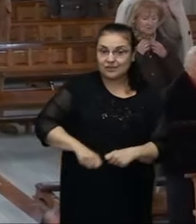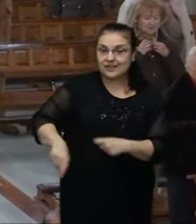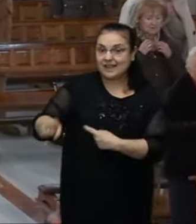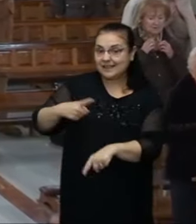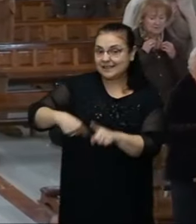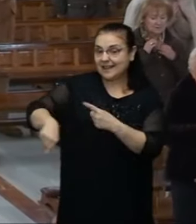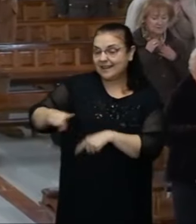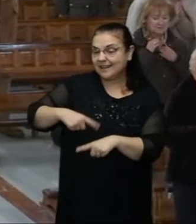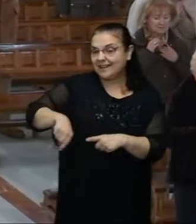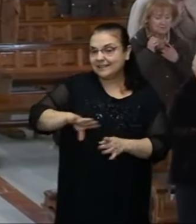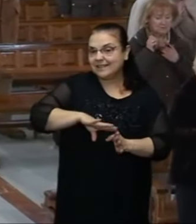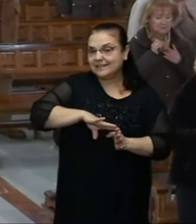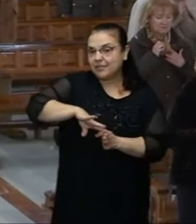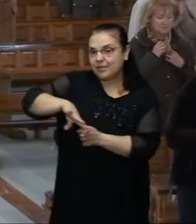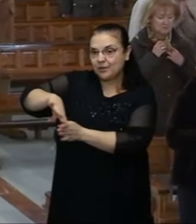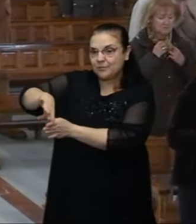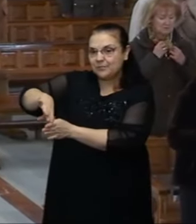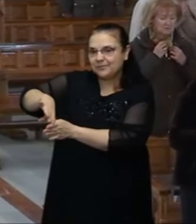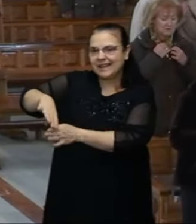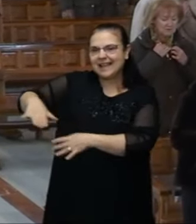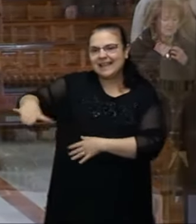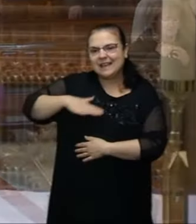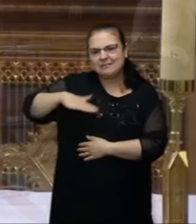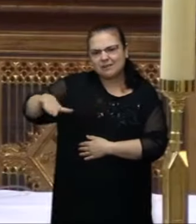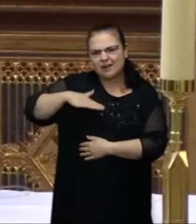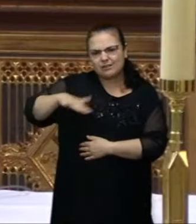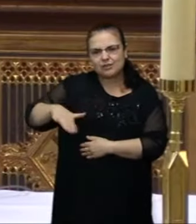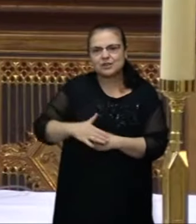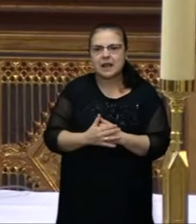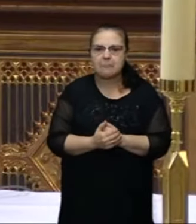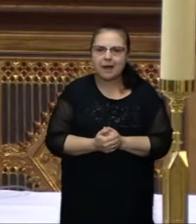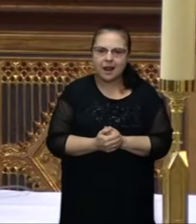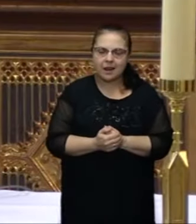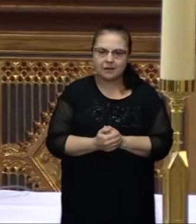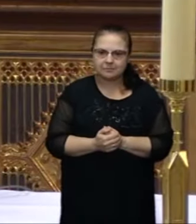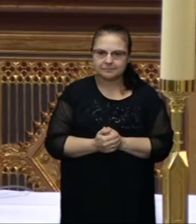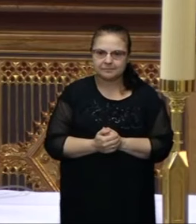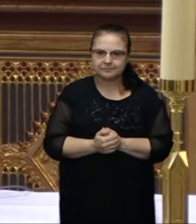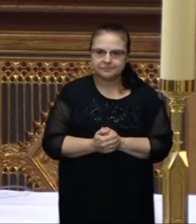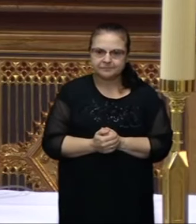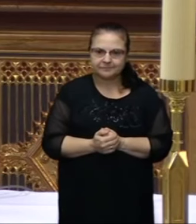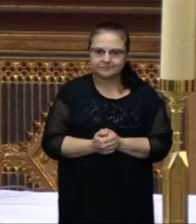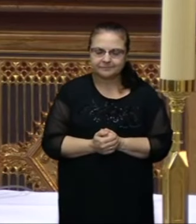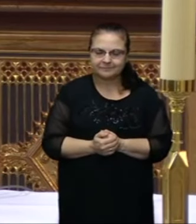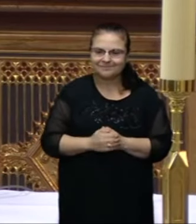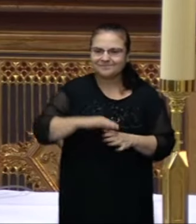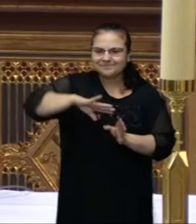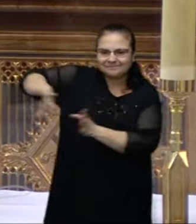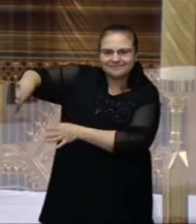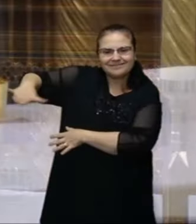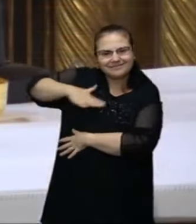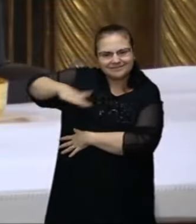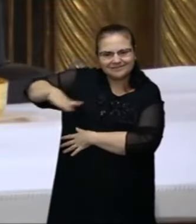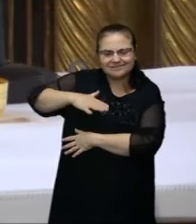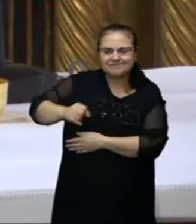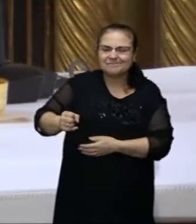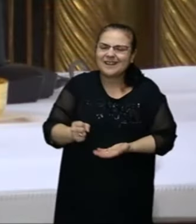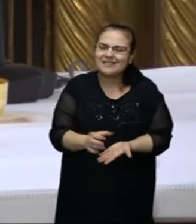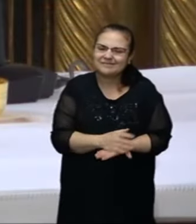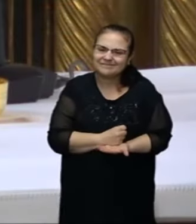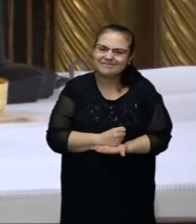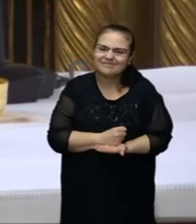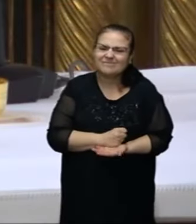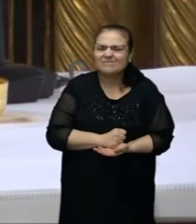No nos dejes caer en la tentación y líbranos del mal. Líbranos, Señor, de todos los